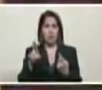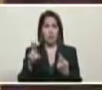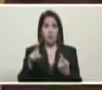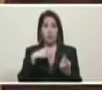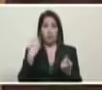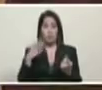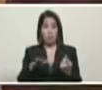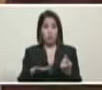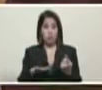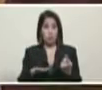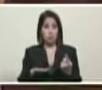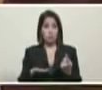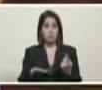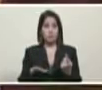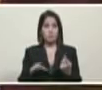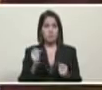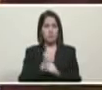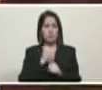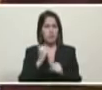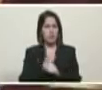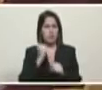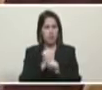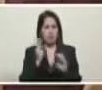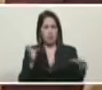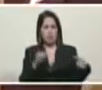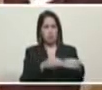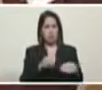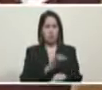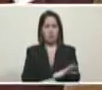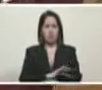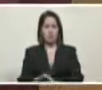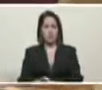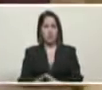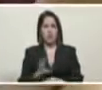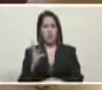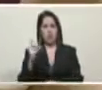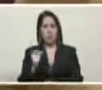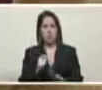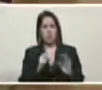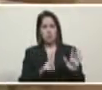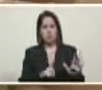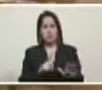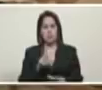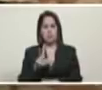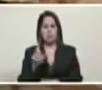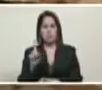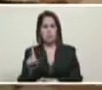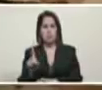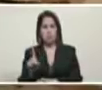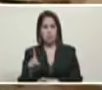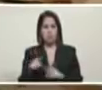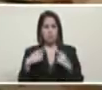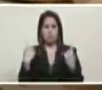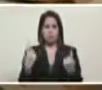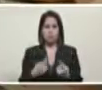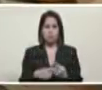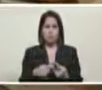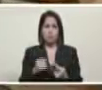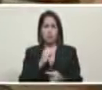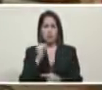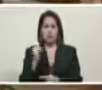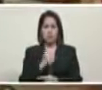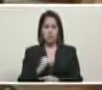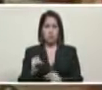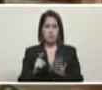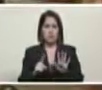encontraba cumpliendo labores en el destacamento de frontera número 631 del comando de zona número 63 de la